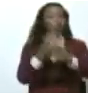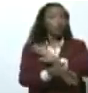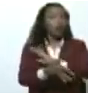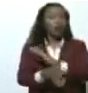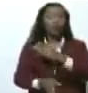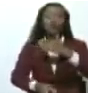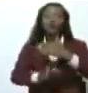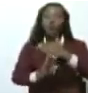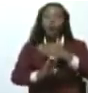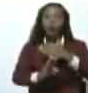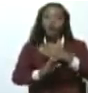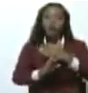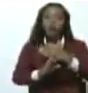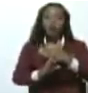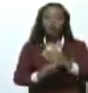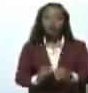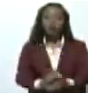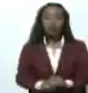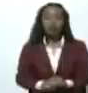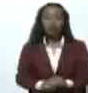todavía, ¿verdad?,